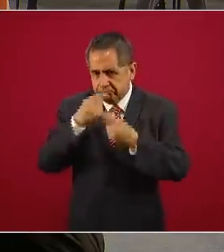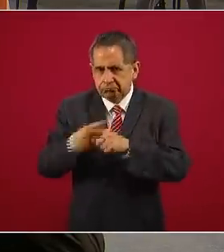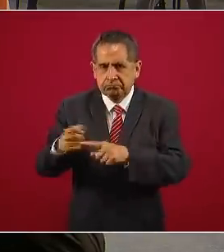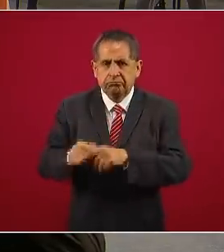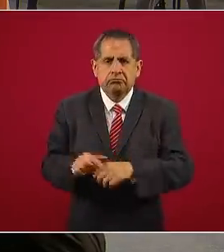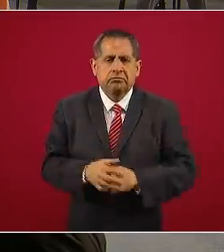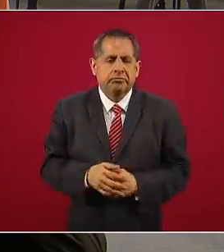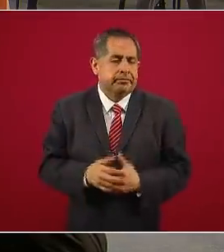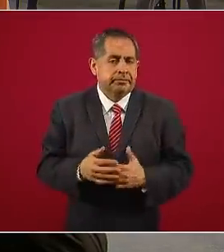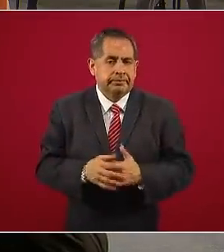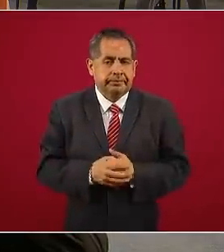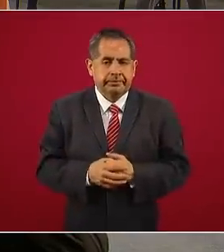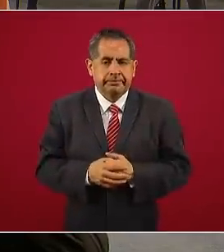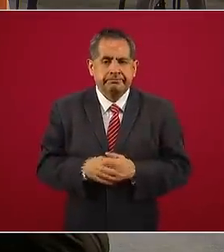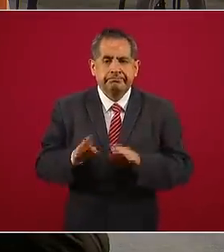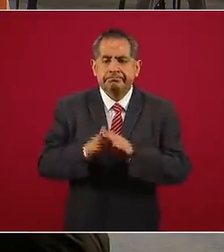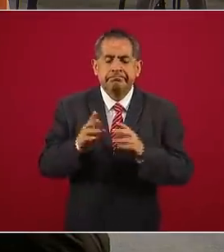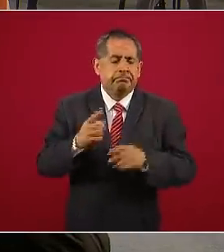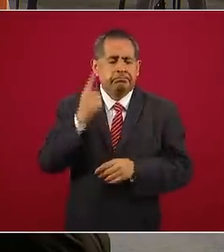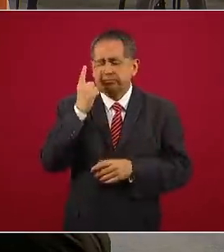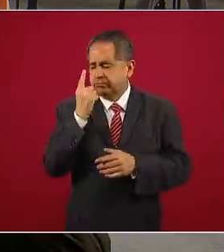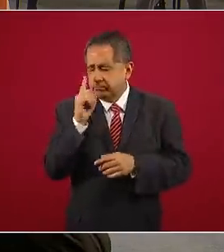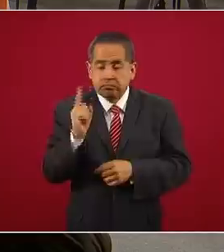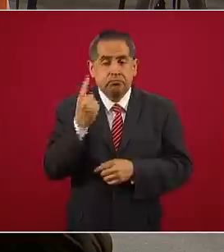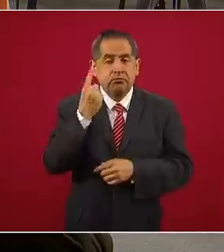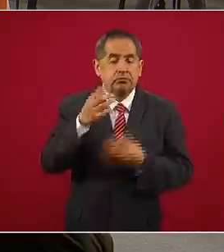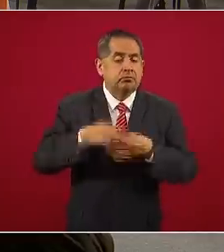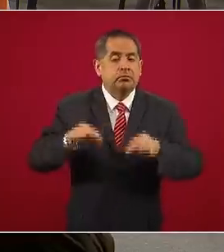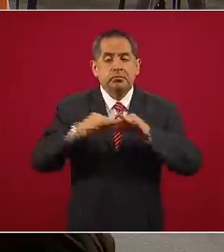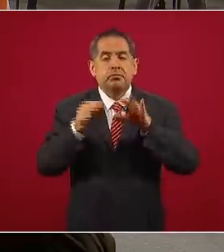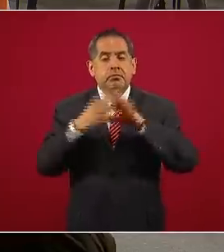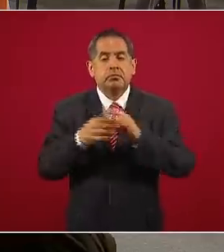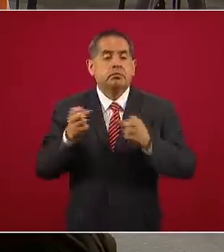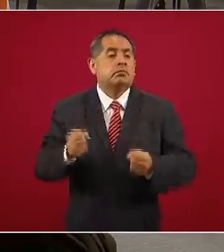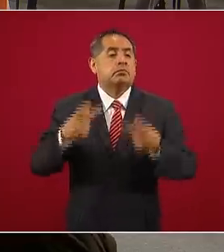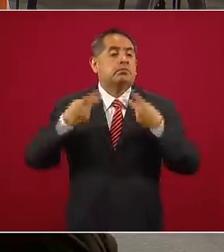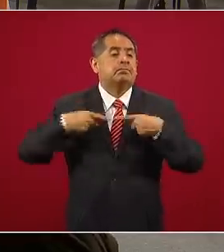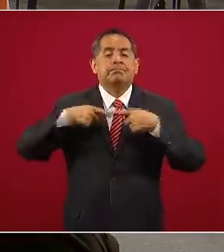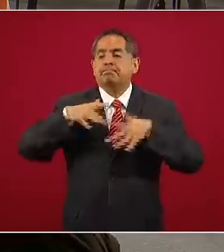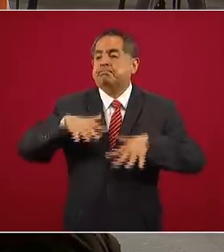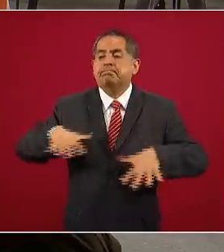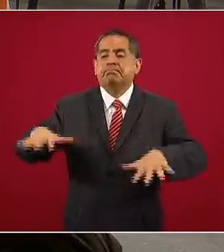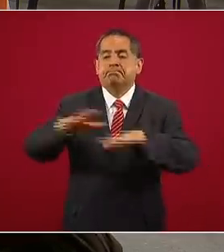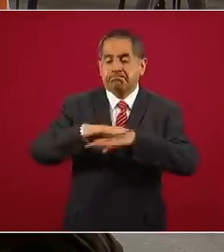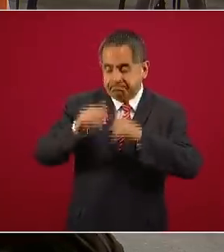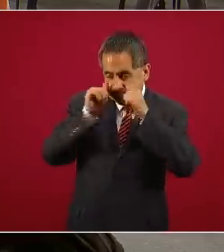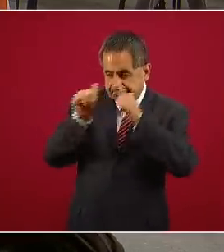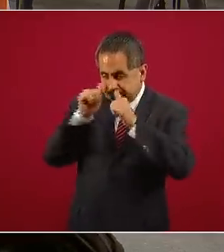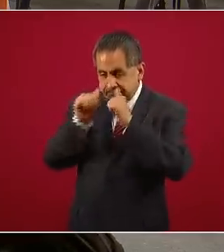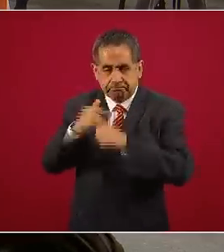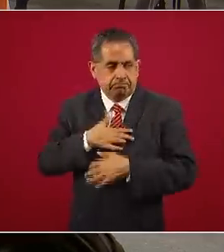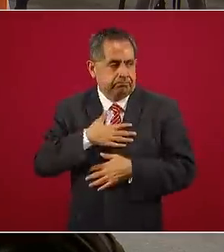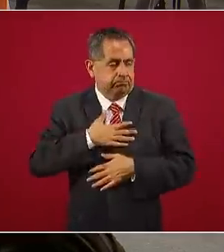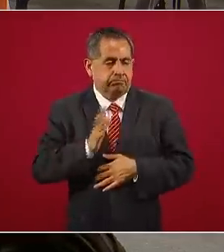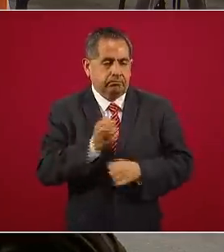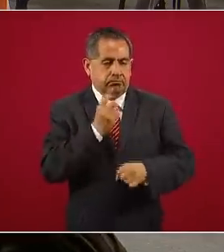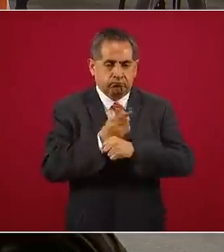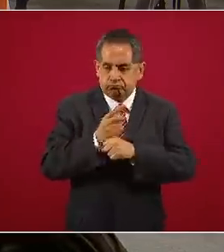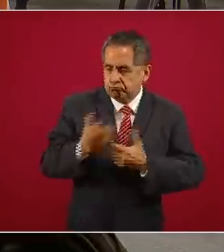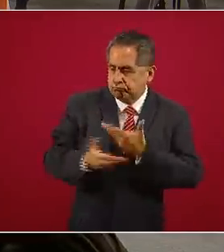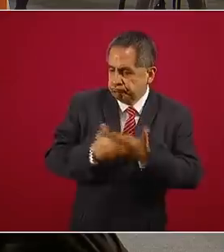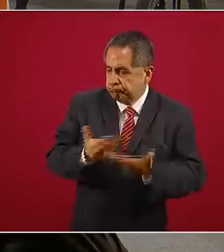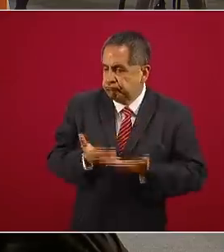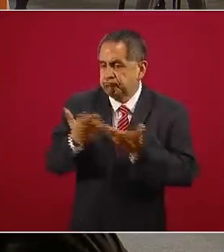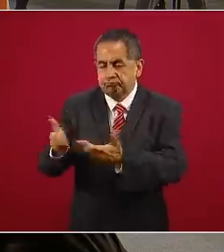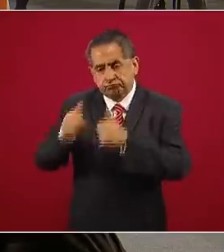lo único importante y lo trascendente es cuántas personas hemos tenido la oportunidad de servir en